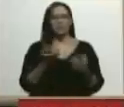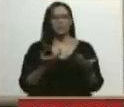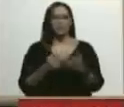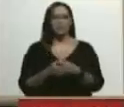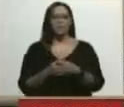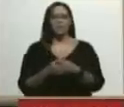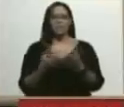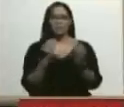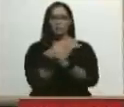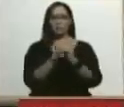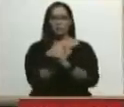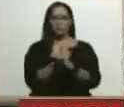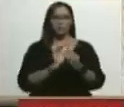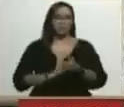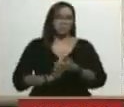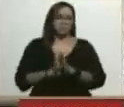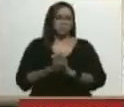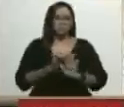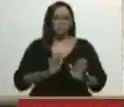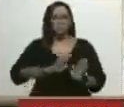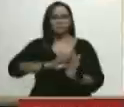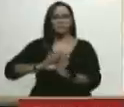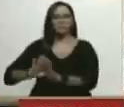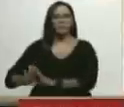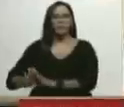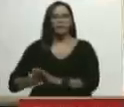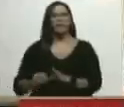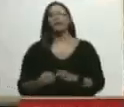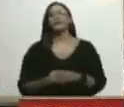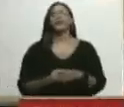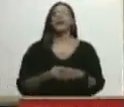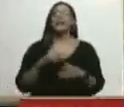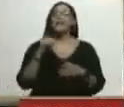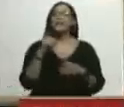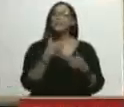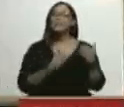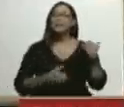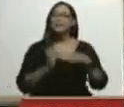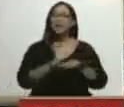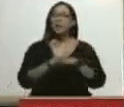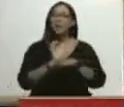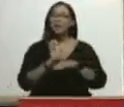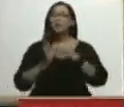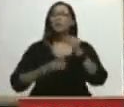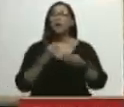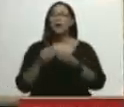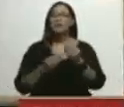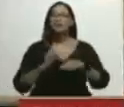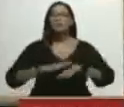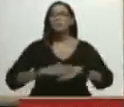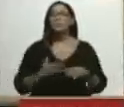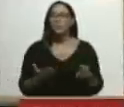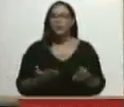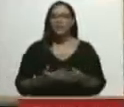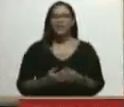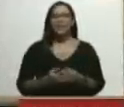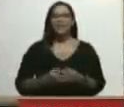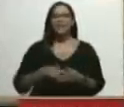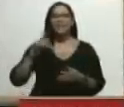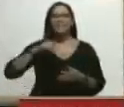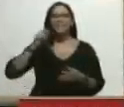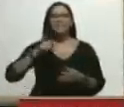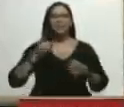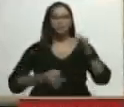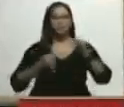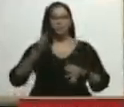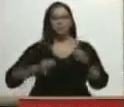contradicciones pero el caso de lazo lo hace porque era inminente su enjuiciamiento